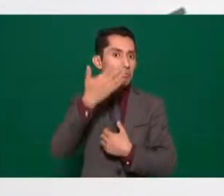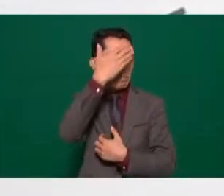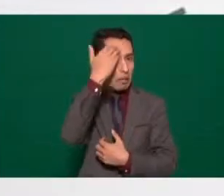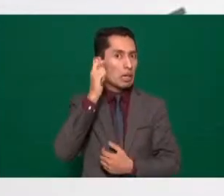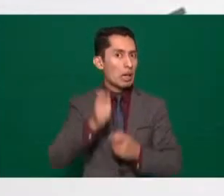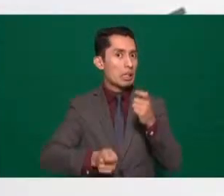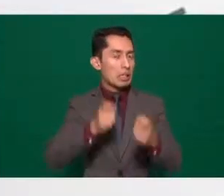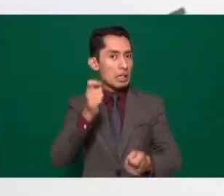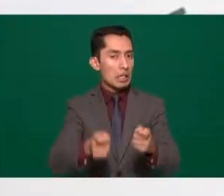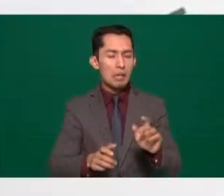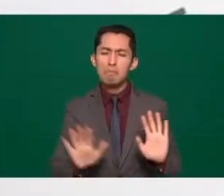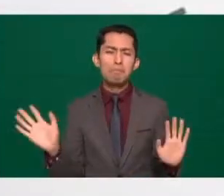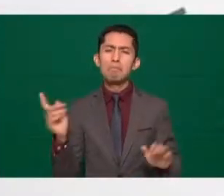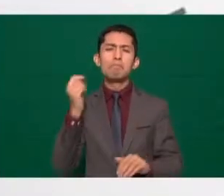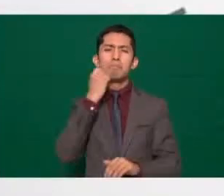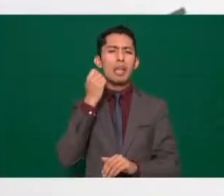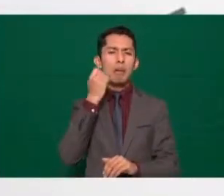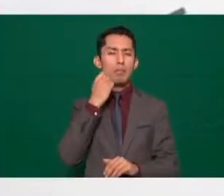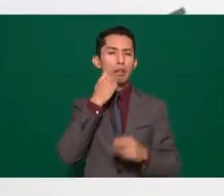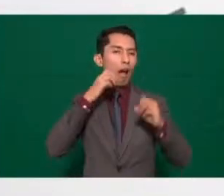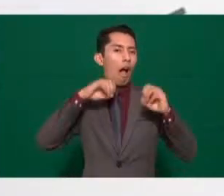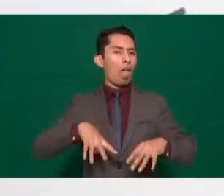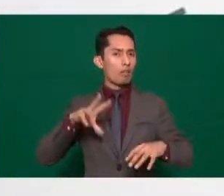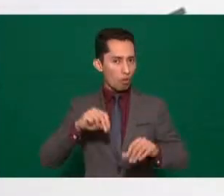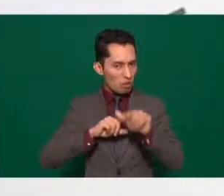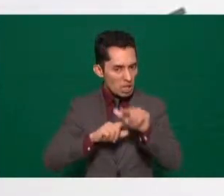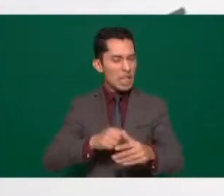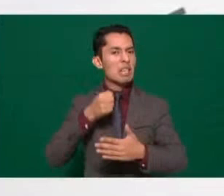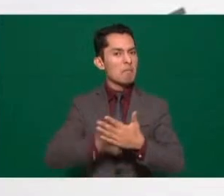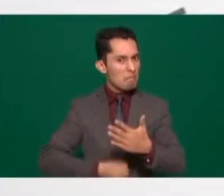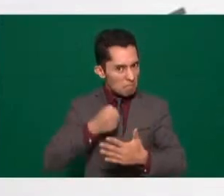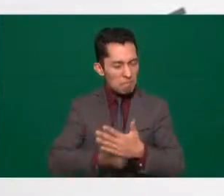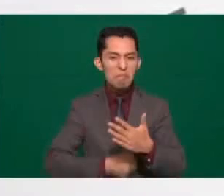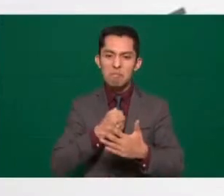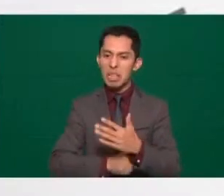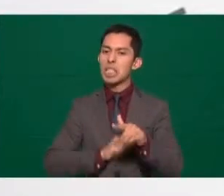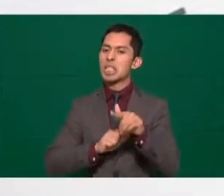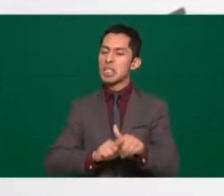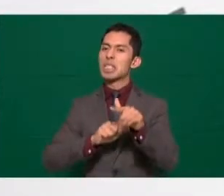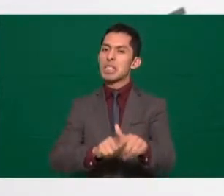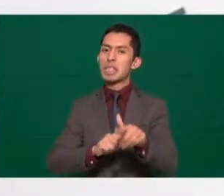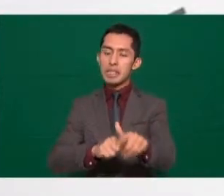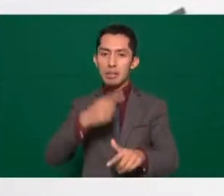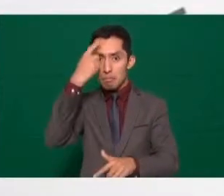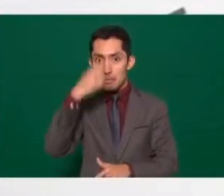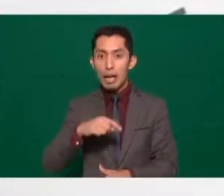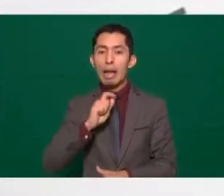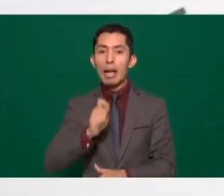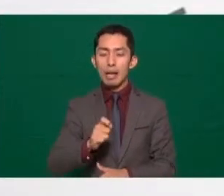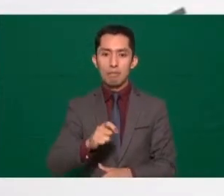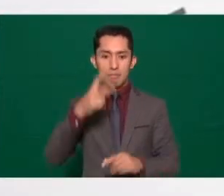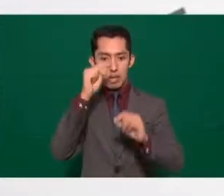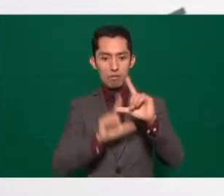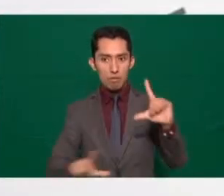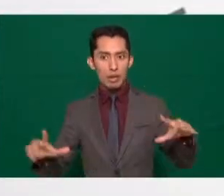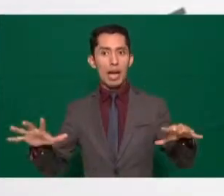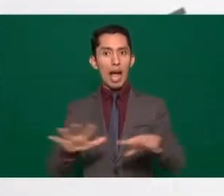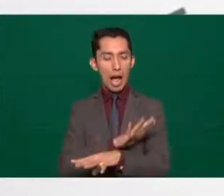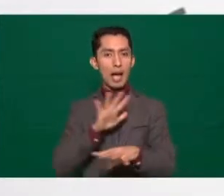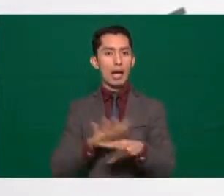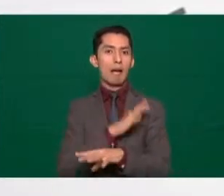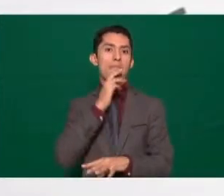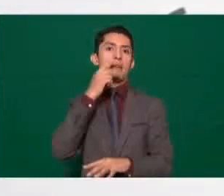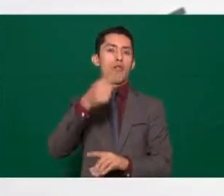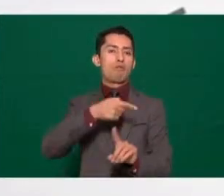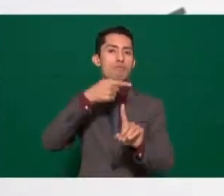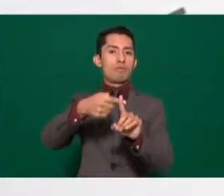a abandonar el fin último por el que luchamos, en la tarea de construir un nuevo México, es donde se forja